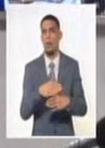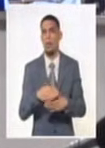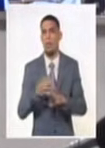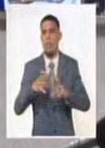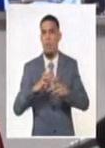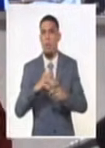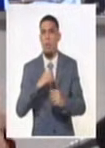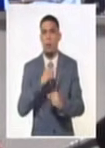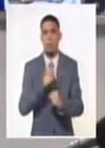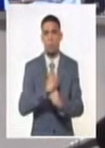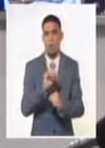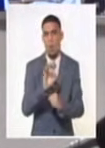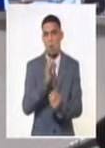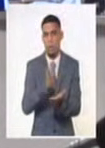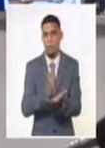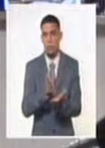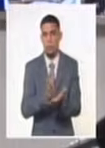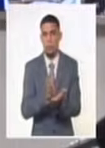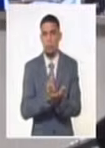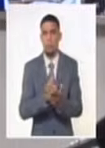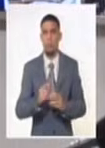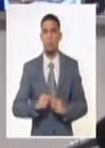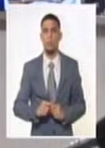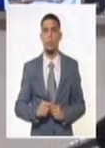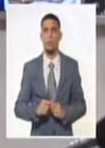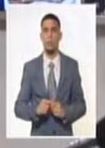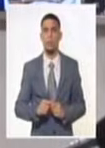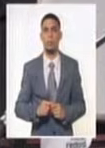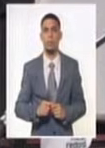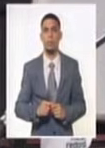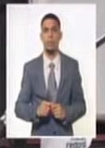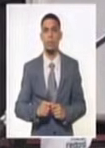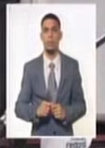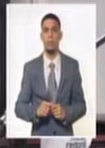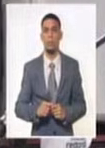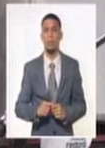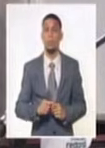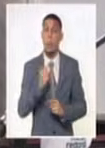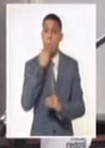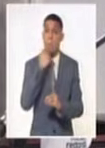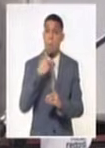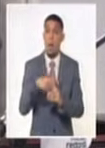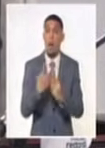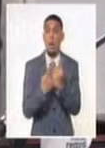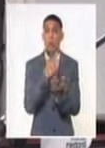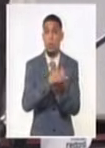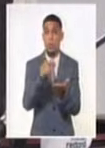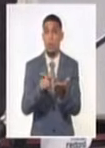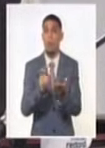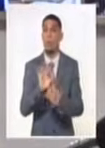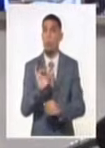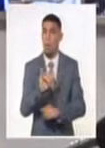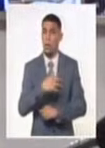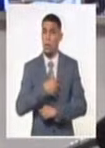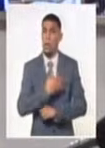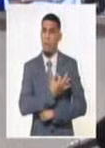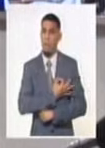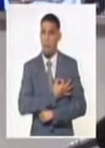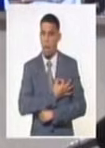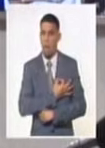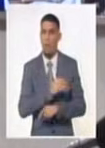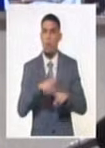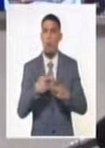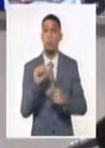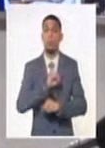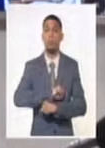preuniversitarios de ciencias exactas con determinada intencionalidad. Y son algunos de los medallistas, eso de los que hablaban. Y son algunos de esos ministro, medallistas, ¿no? Y algunos de los que ya tienen,